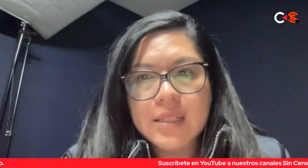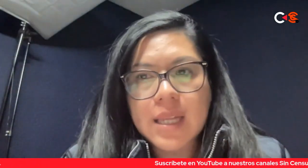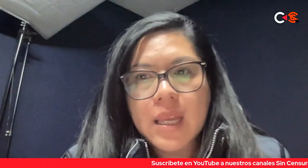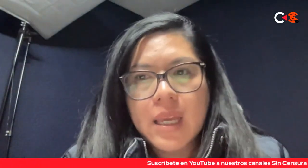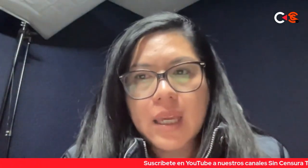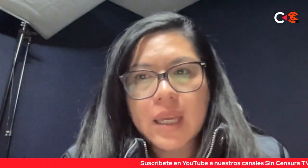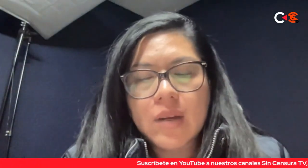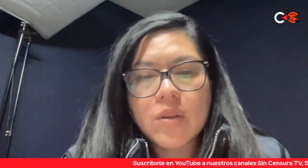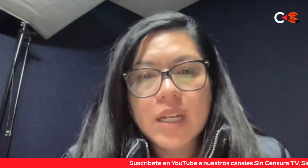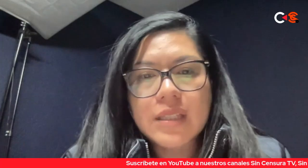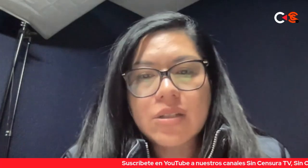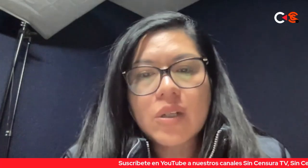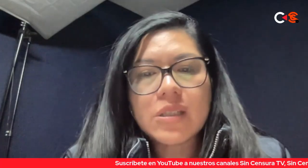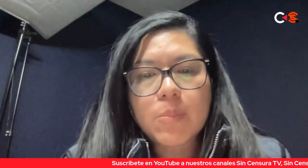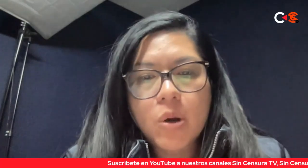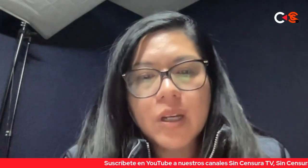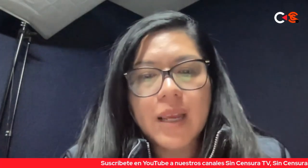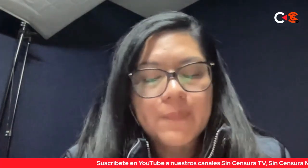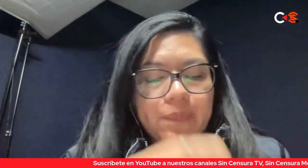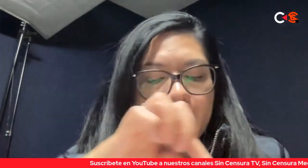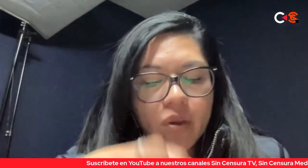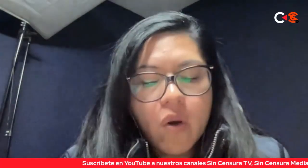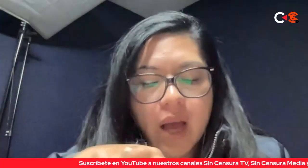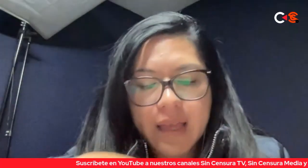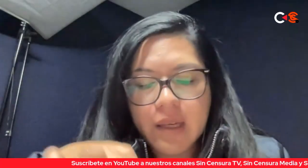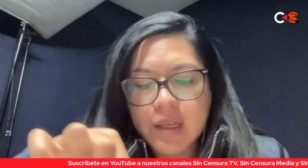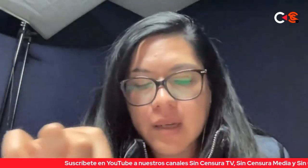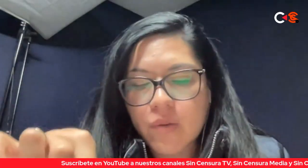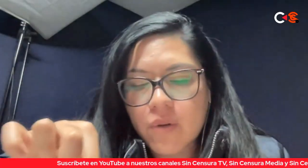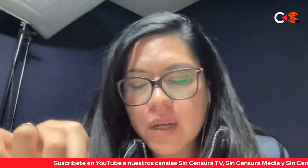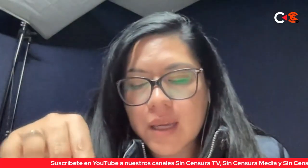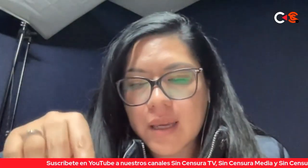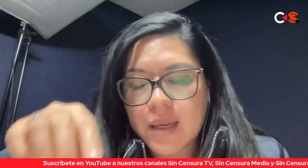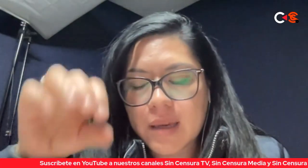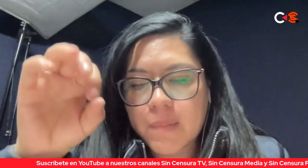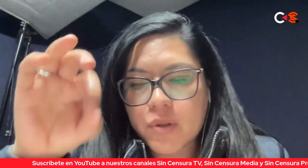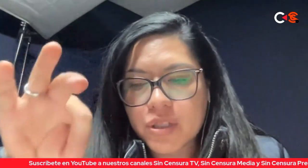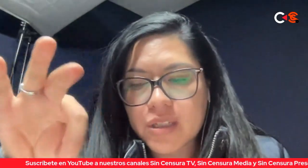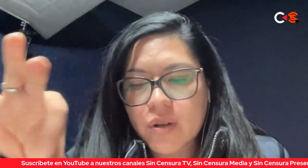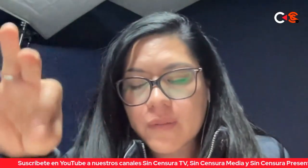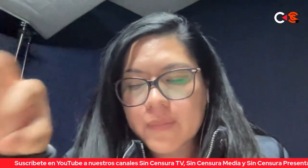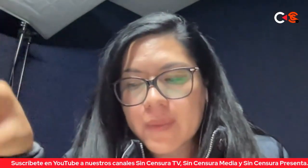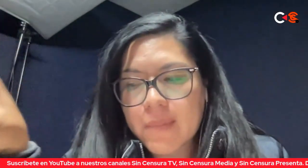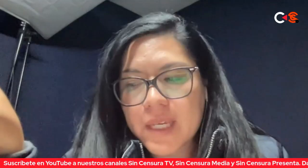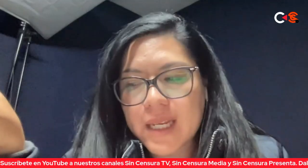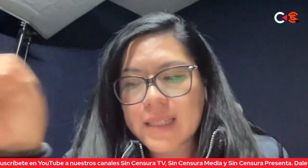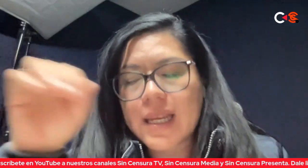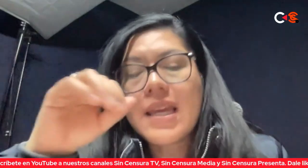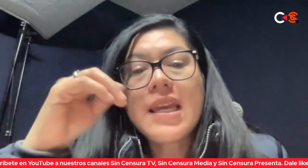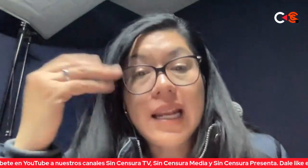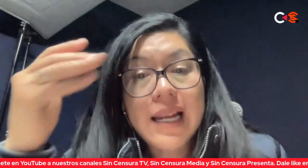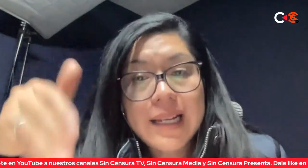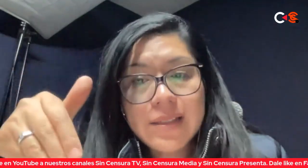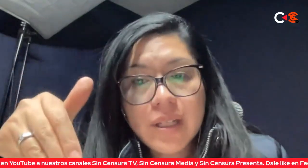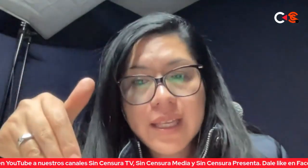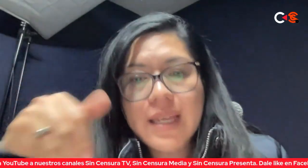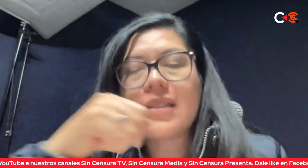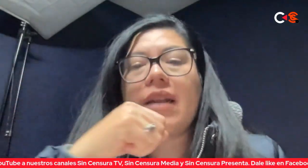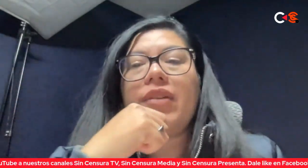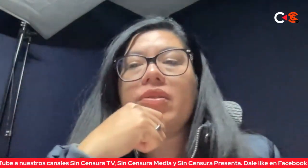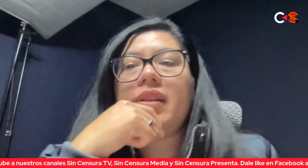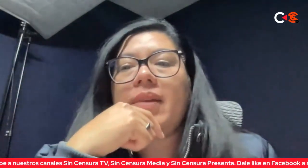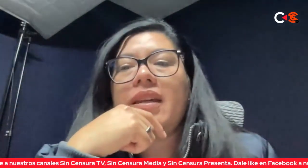talleres gráficos que pueden hacer todo esto y pueden trabajarlo de manera excelente? O sea, al final de cuentas es esta dicotomía entre